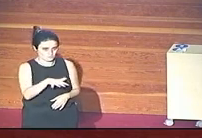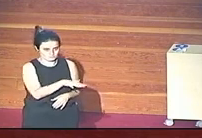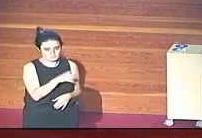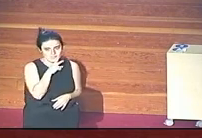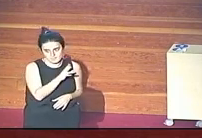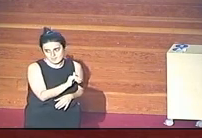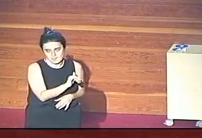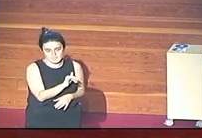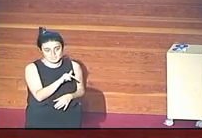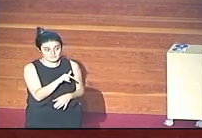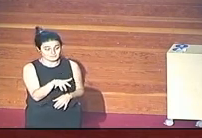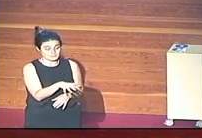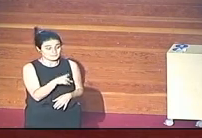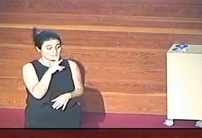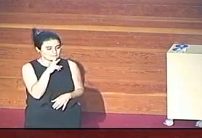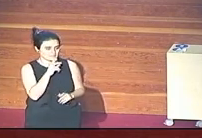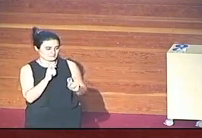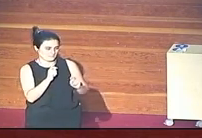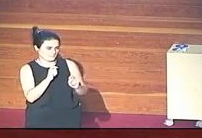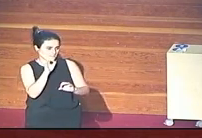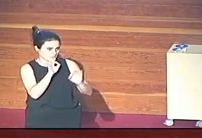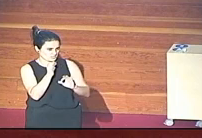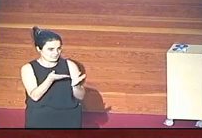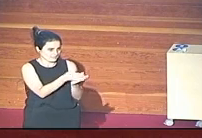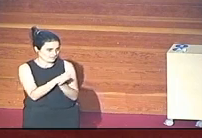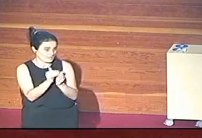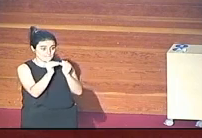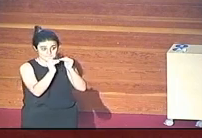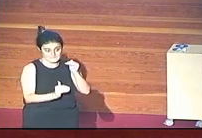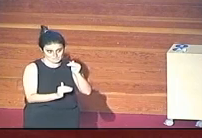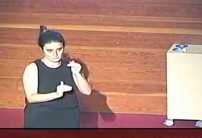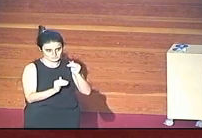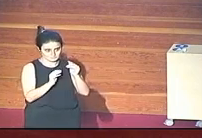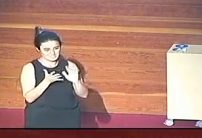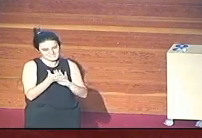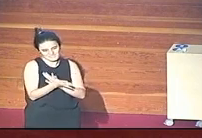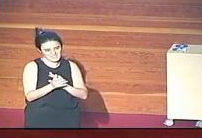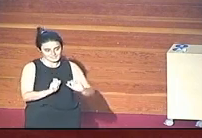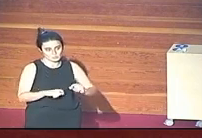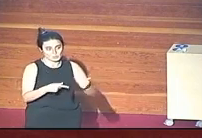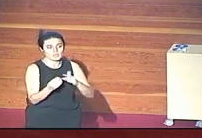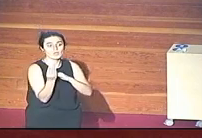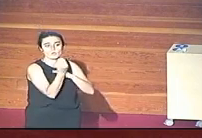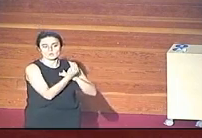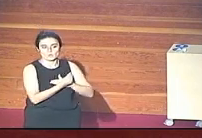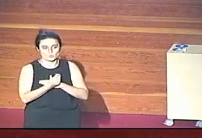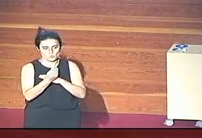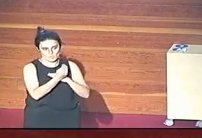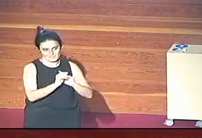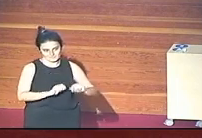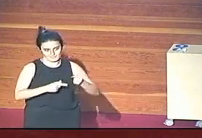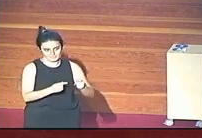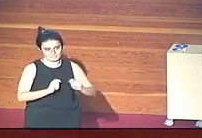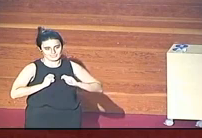disminuyen la mortalidad por lo tanto esa naturaleza nos está cuidando y nos está dando esa salud